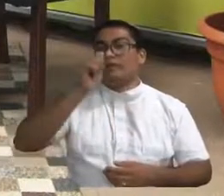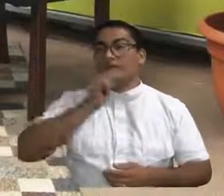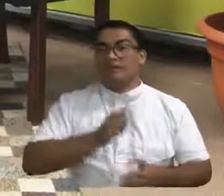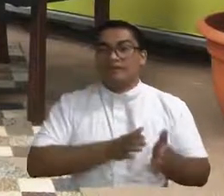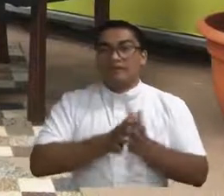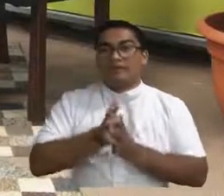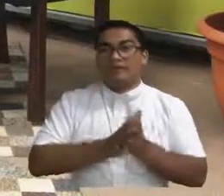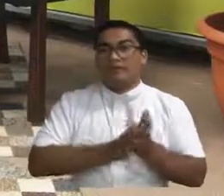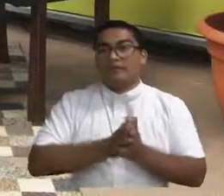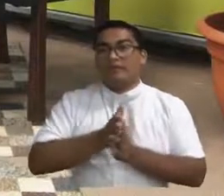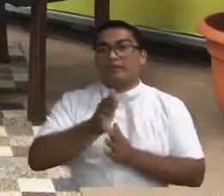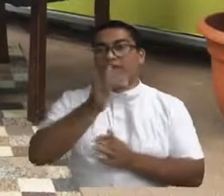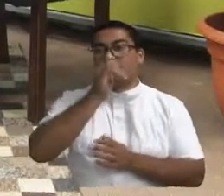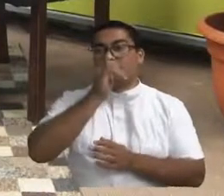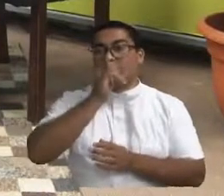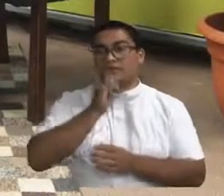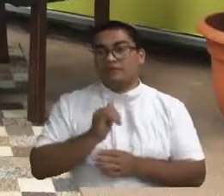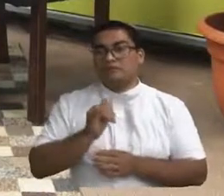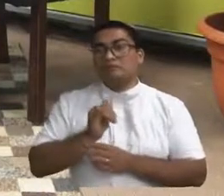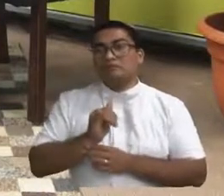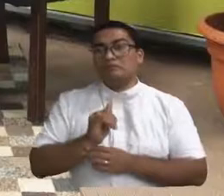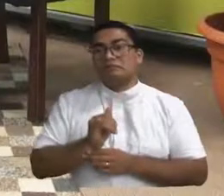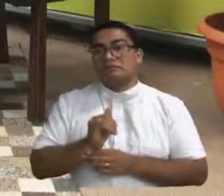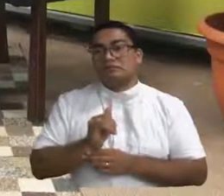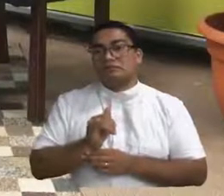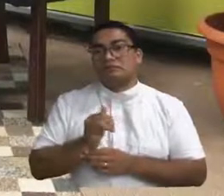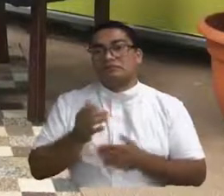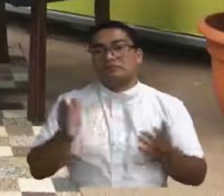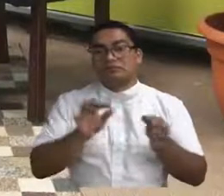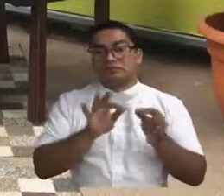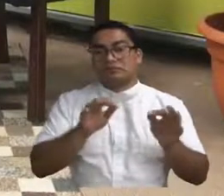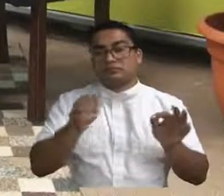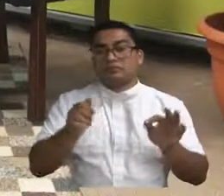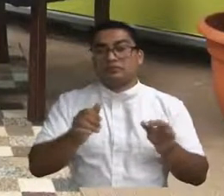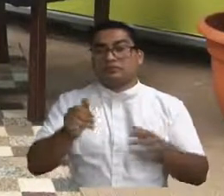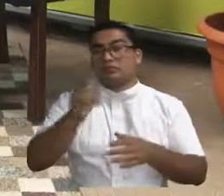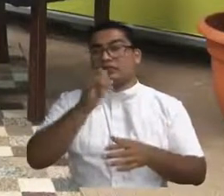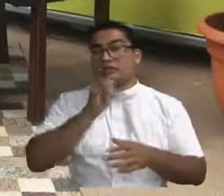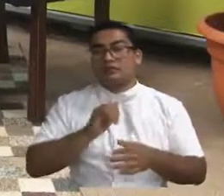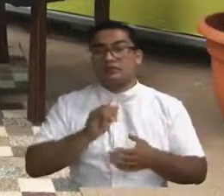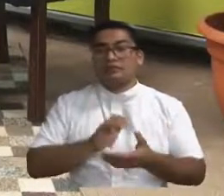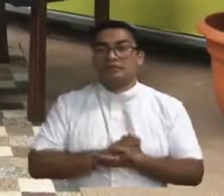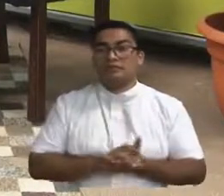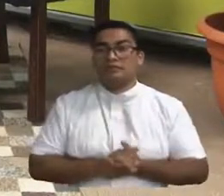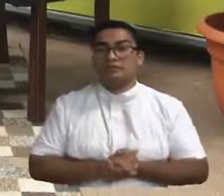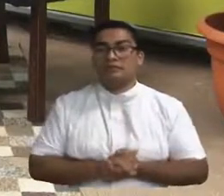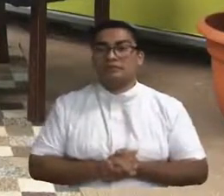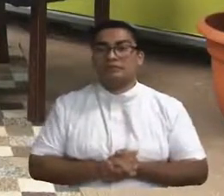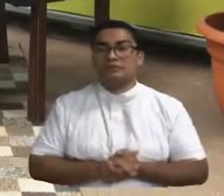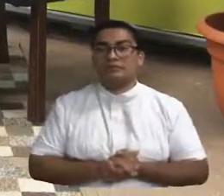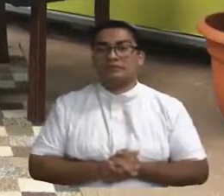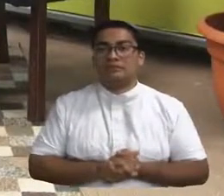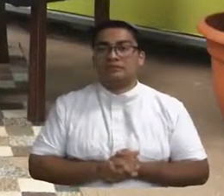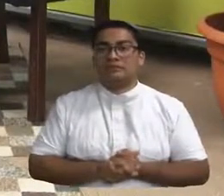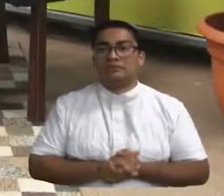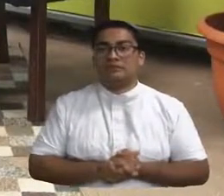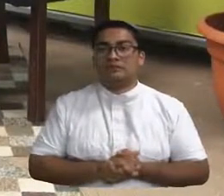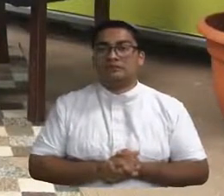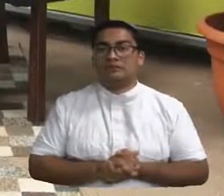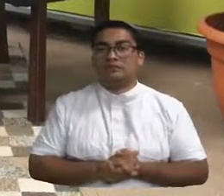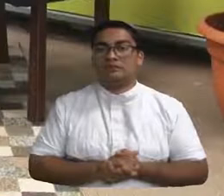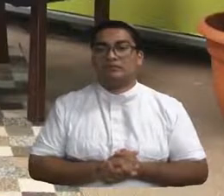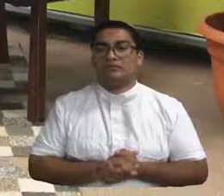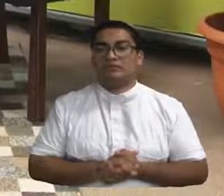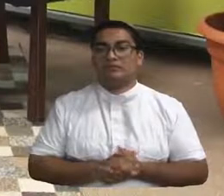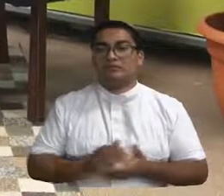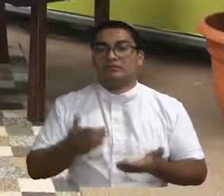ya pierden las propiedades, la verdad, la fruta y la verdura, fruta, pierden las propiedades cuando ya entran en contacto con el oxígeno y es